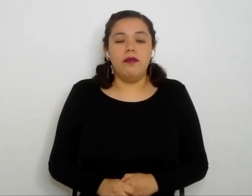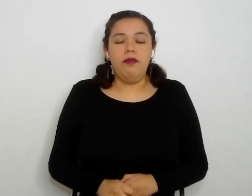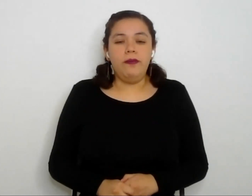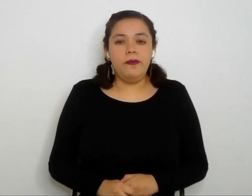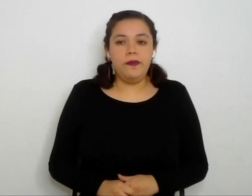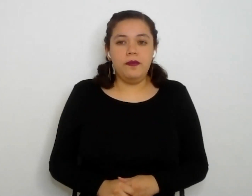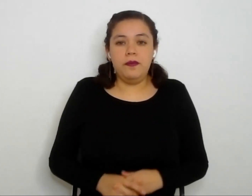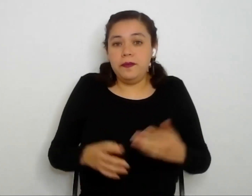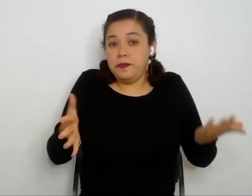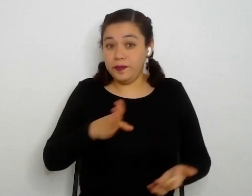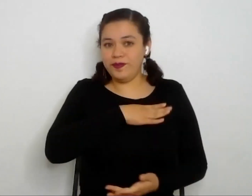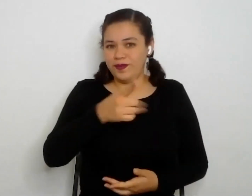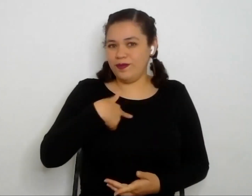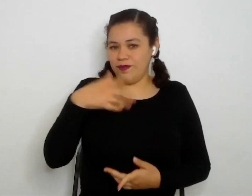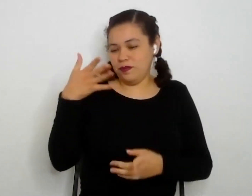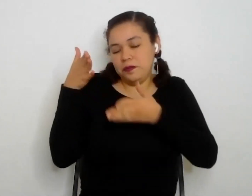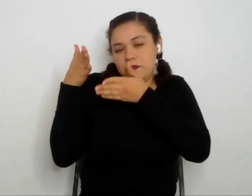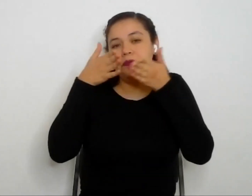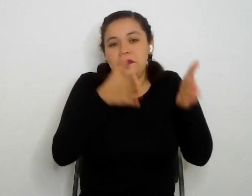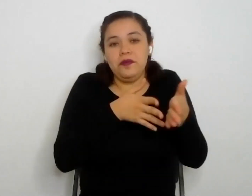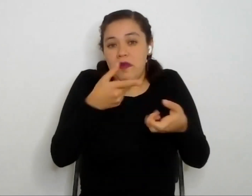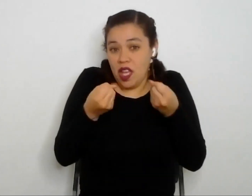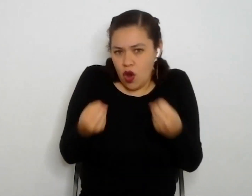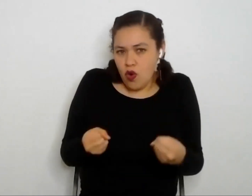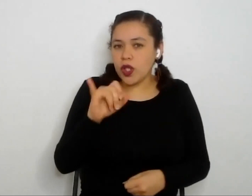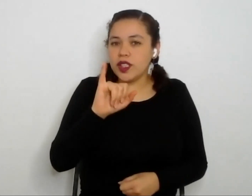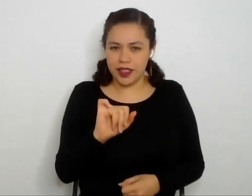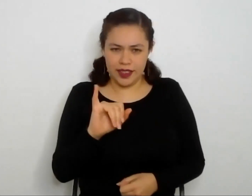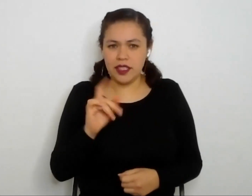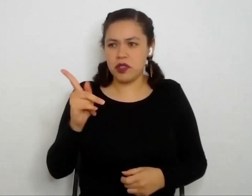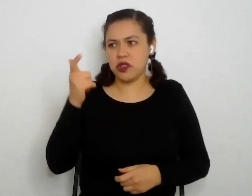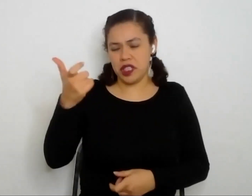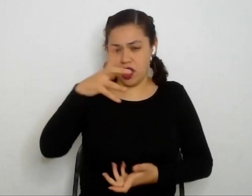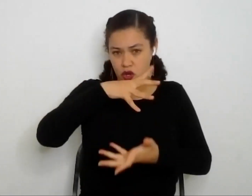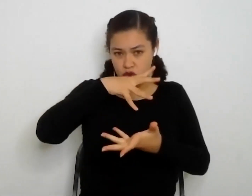Pero bueno, yo me dedico a esto. De que sí es seguro porque no le van a robar su dinero, pero